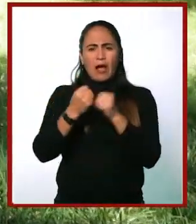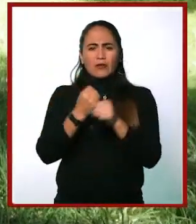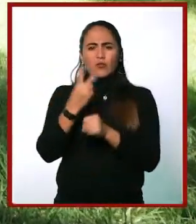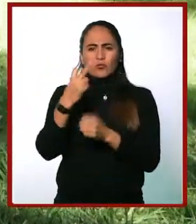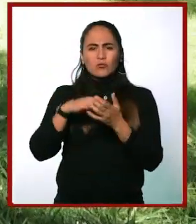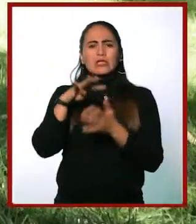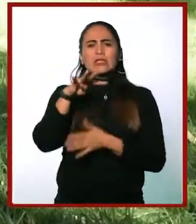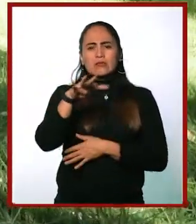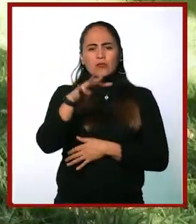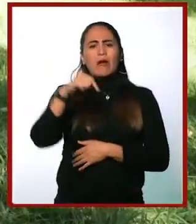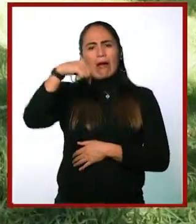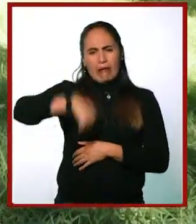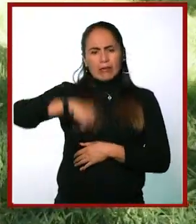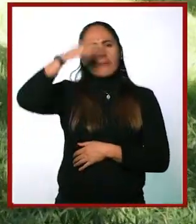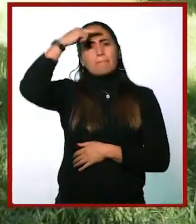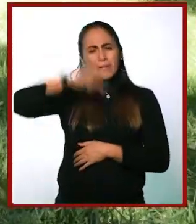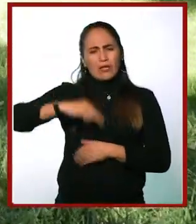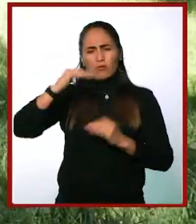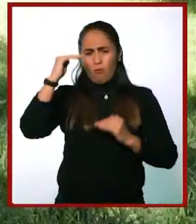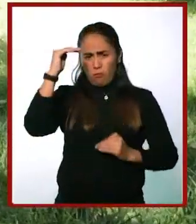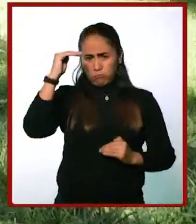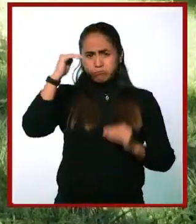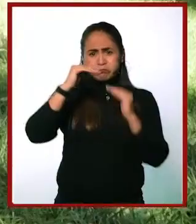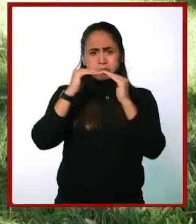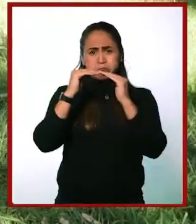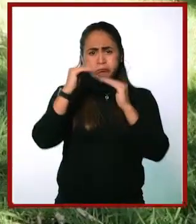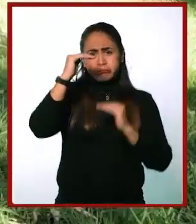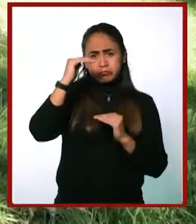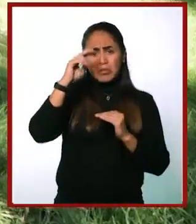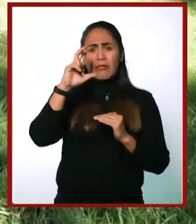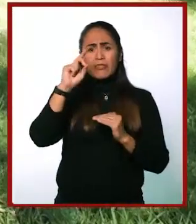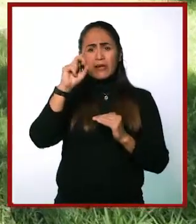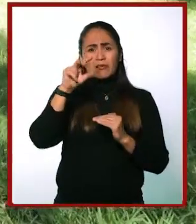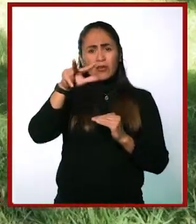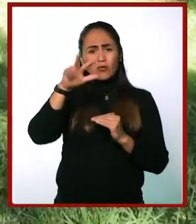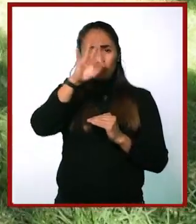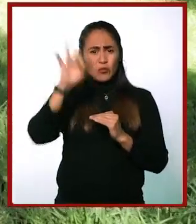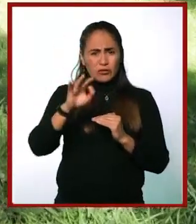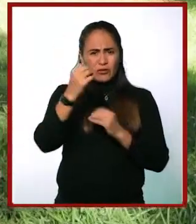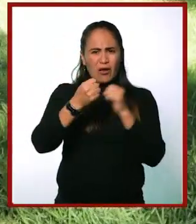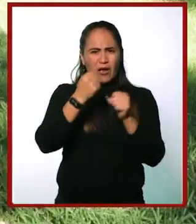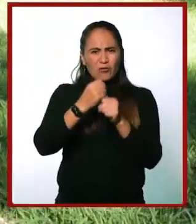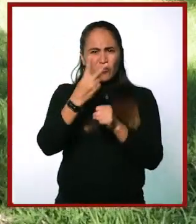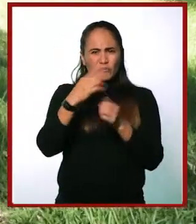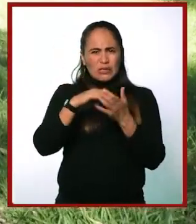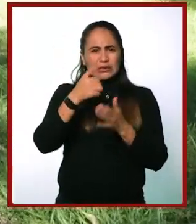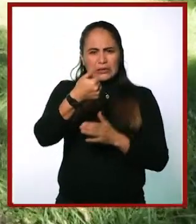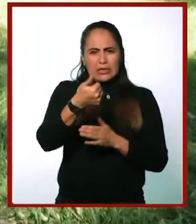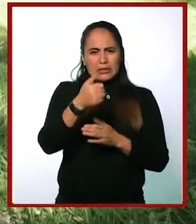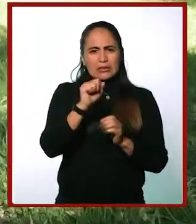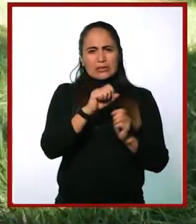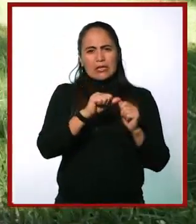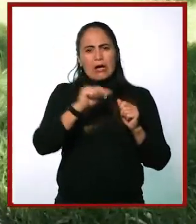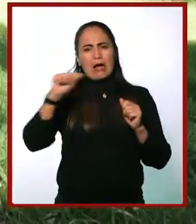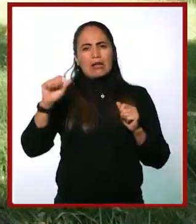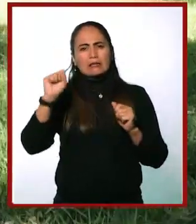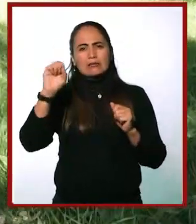que en México la brecha de desigualdad creció del 38% en el 2006 al